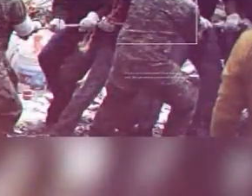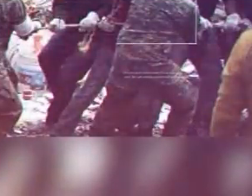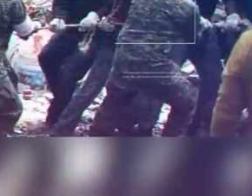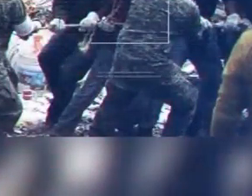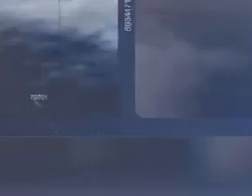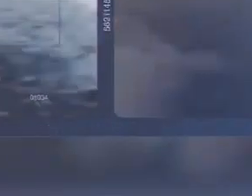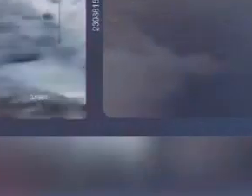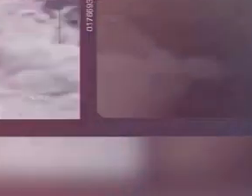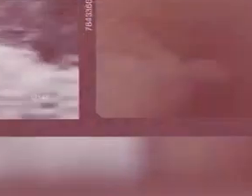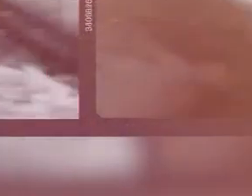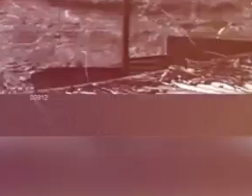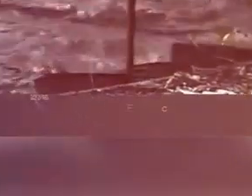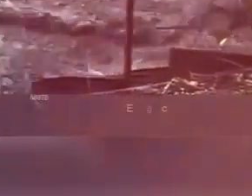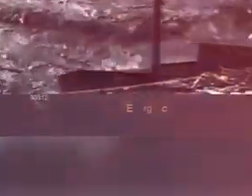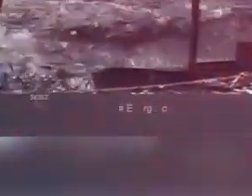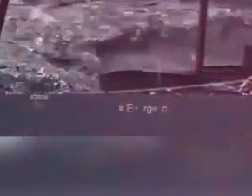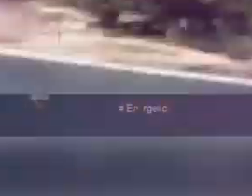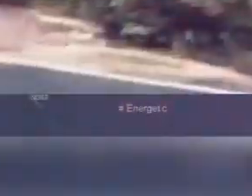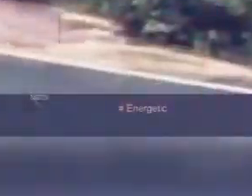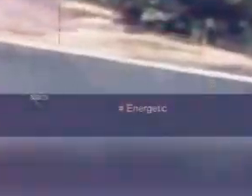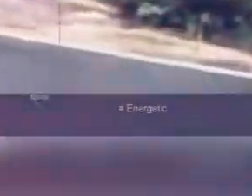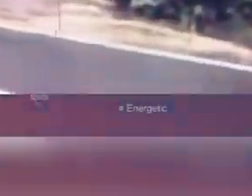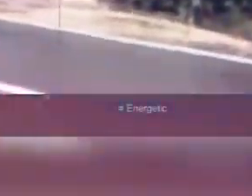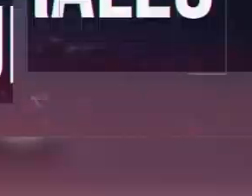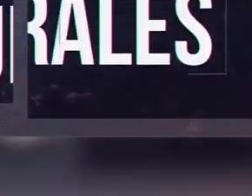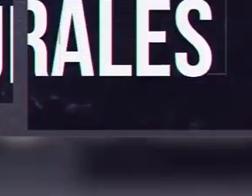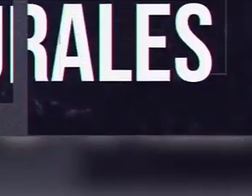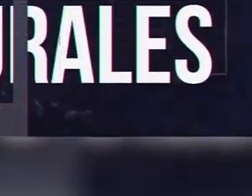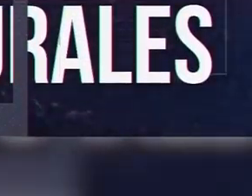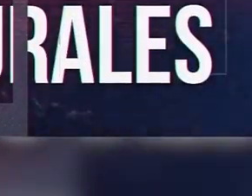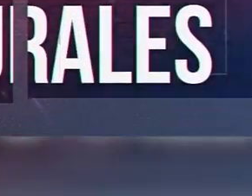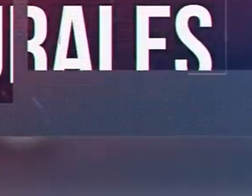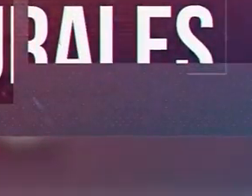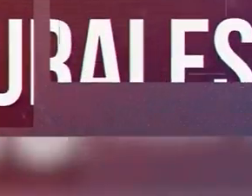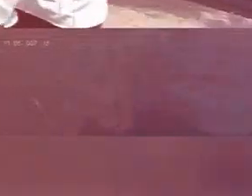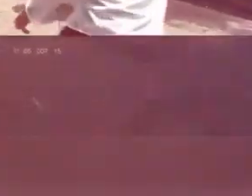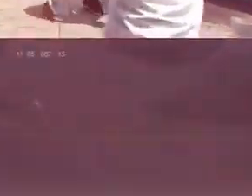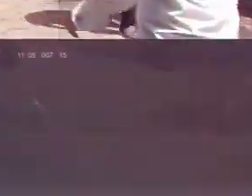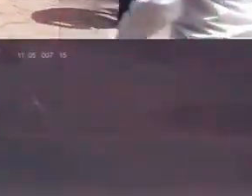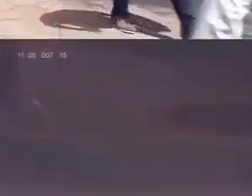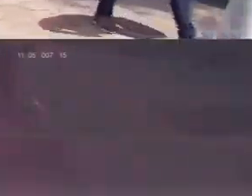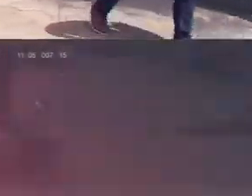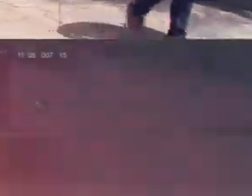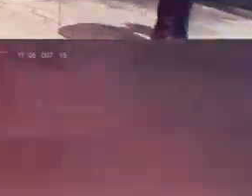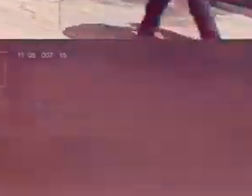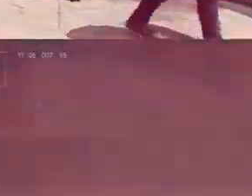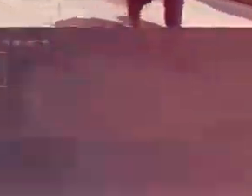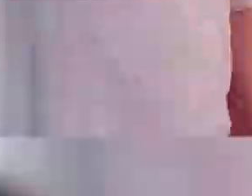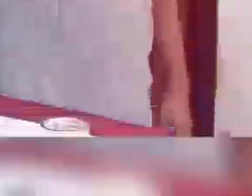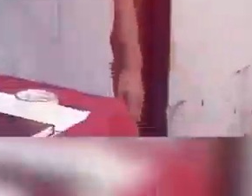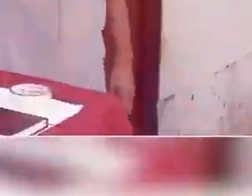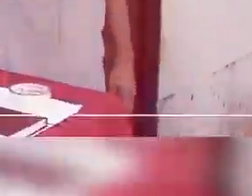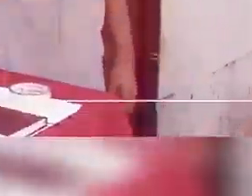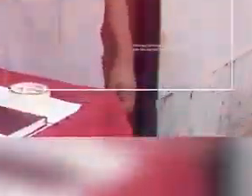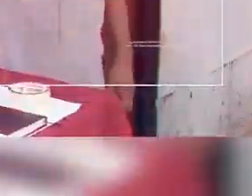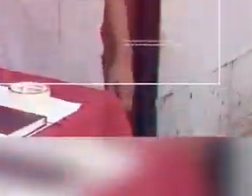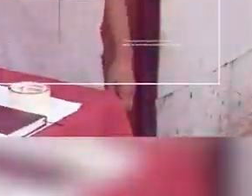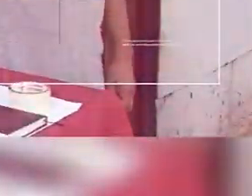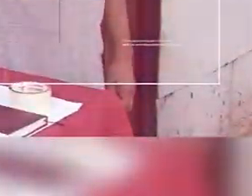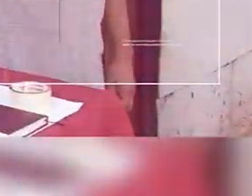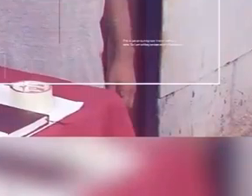Terremoto, tsunami, inundación o deslave son amenazas de la naturaleza y debemos estar preparados. Para saber si tu